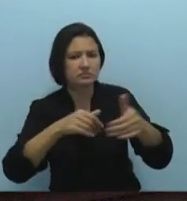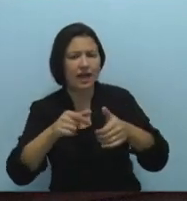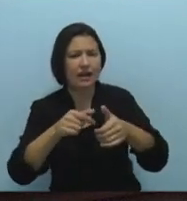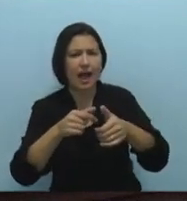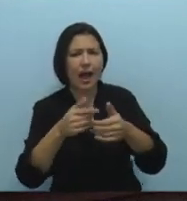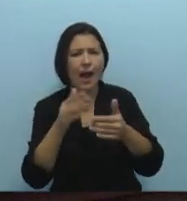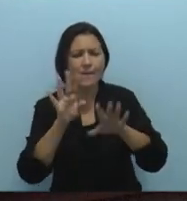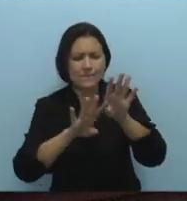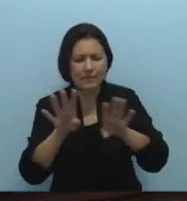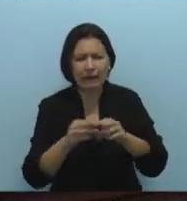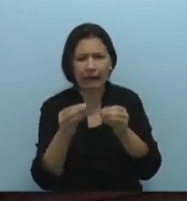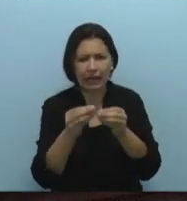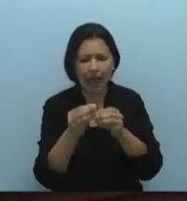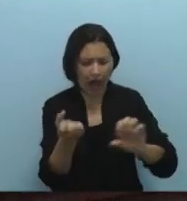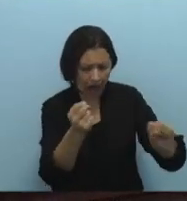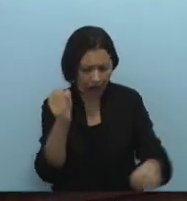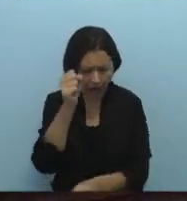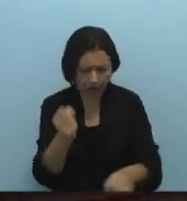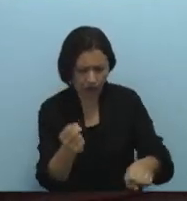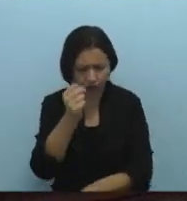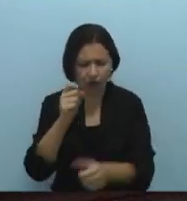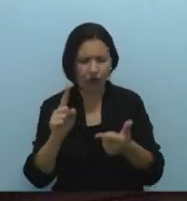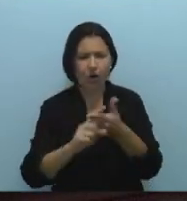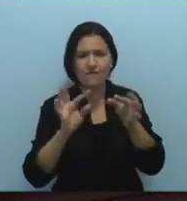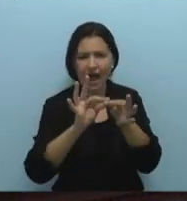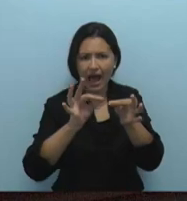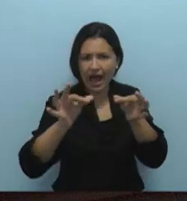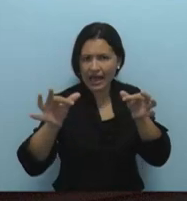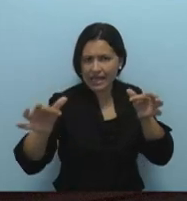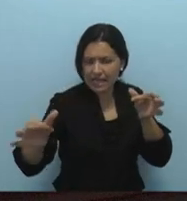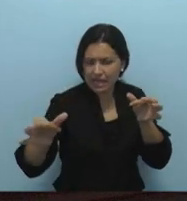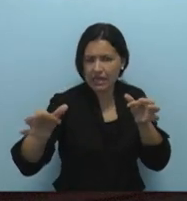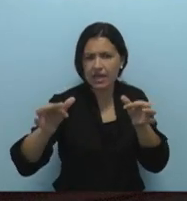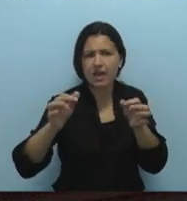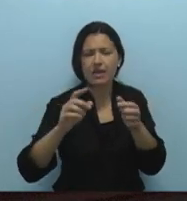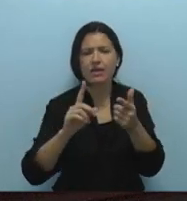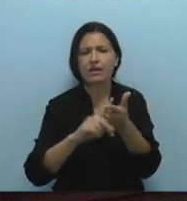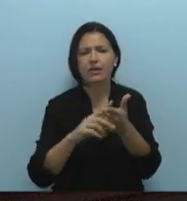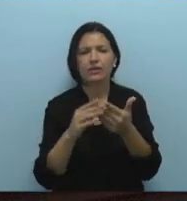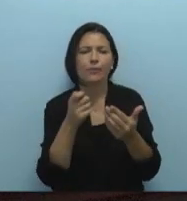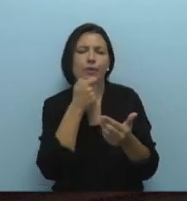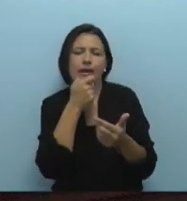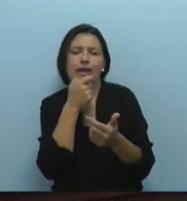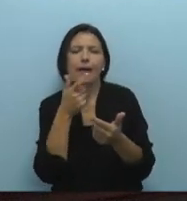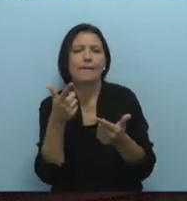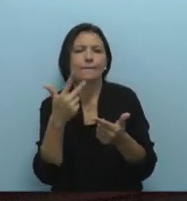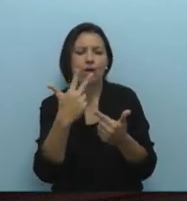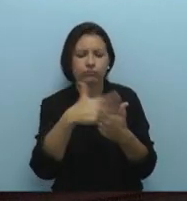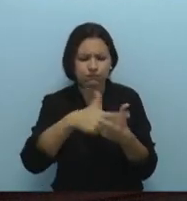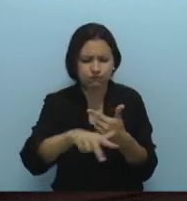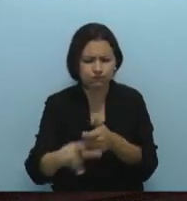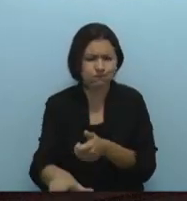escobillones, las transforman también en tanza, sí, tanza que sirve para las motoguadañas, para trabajar.